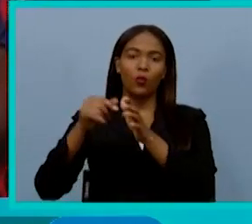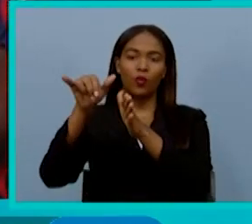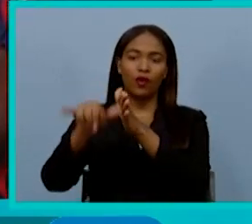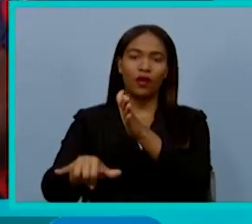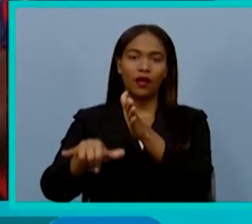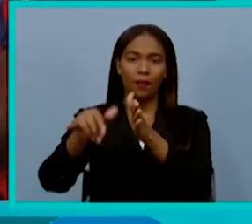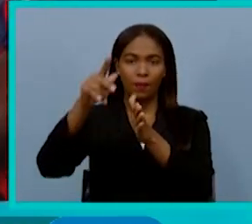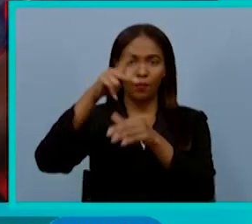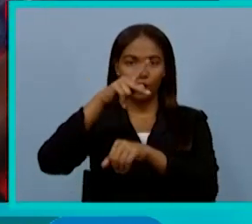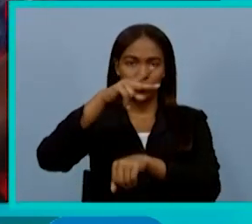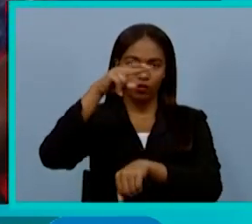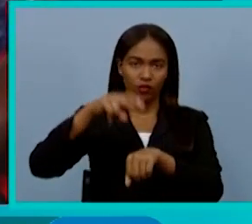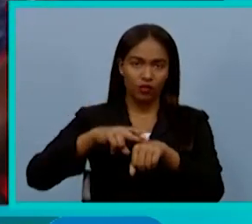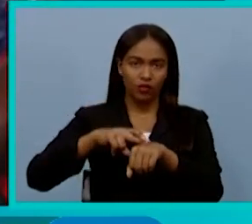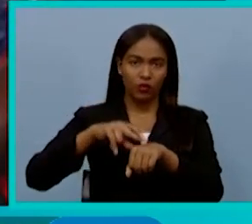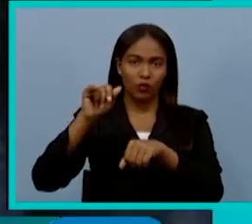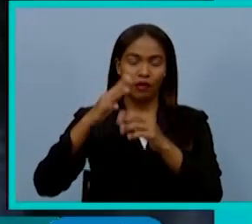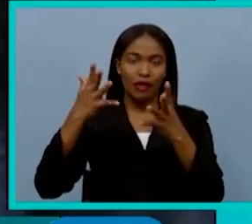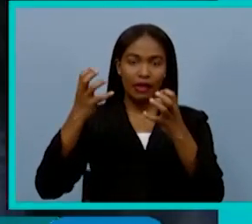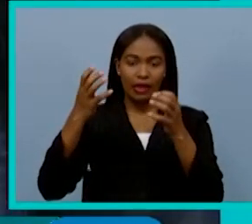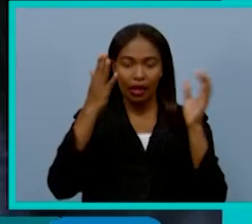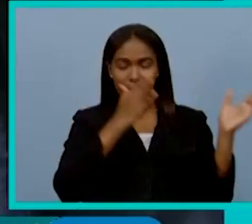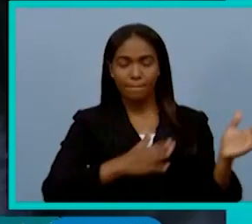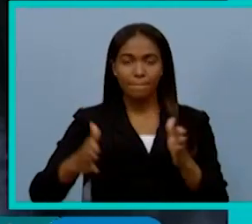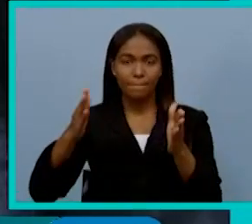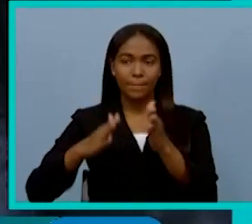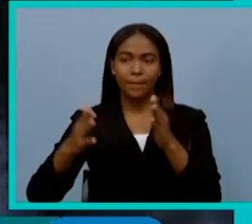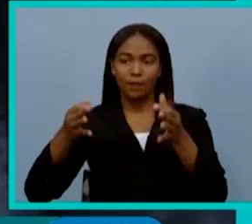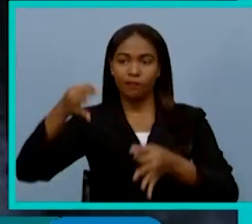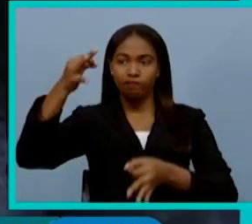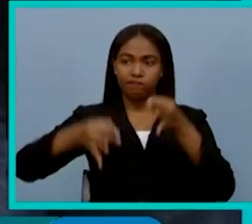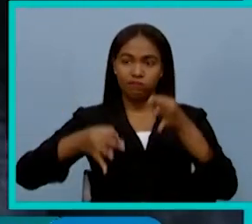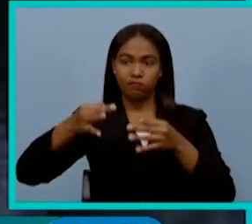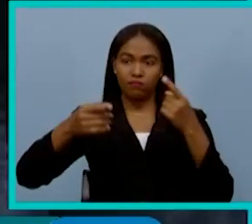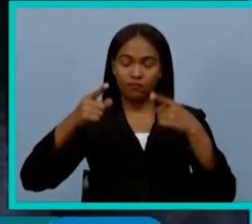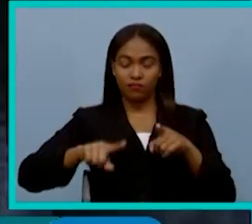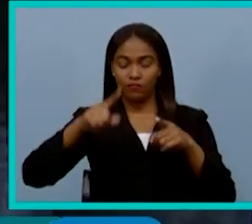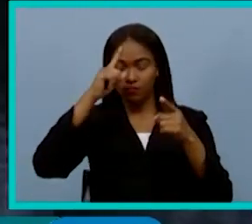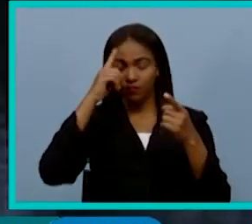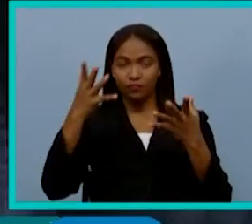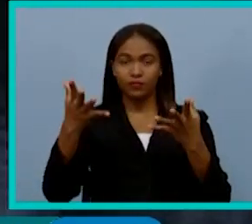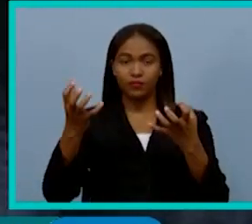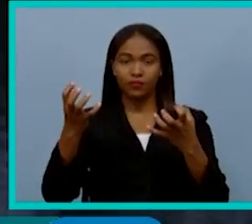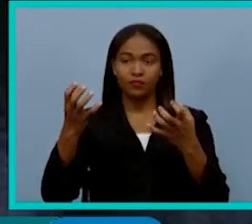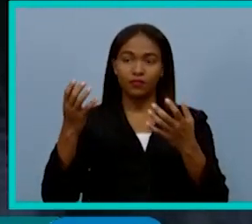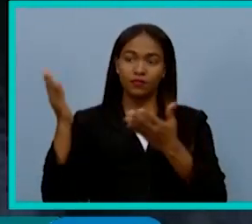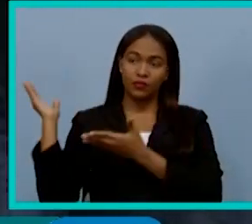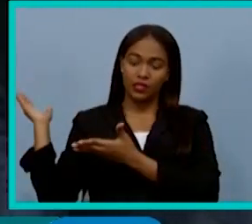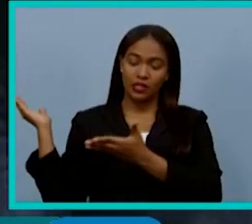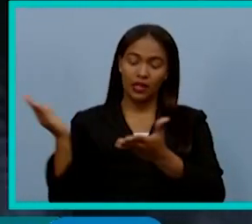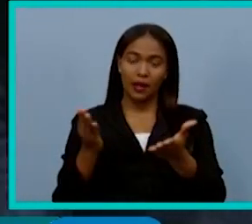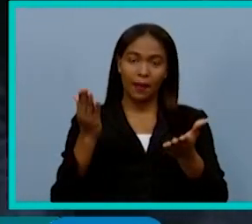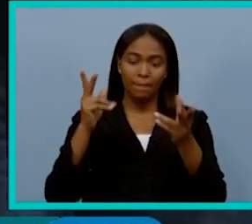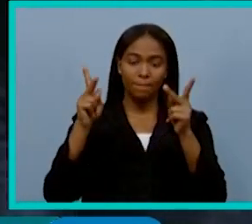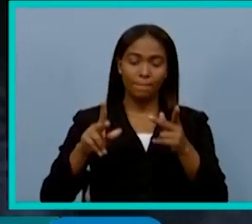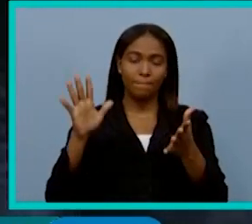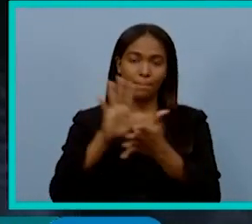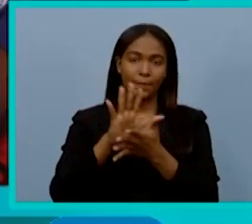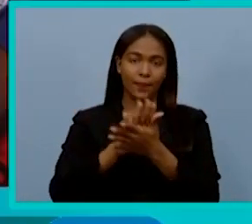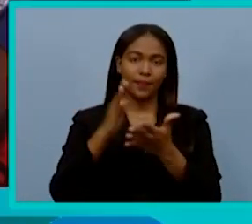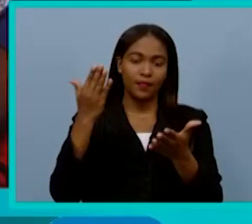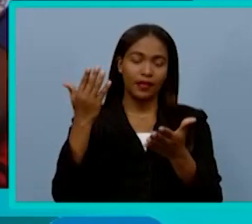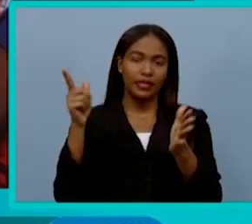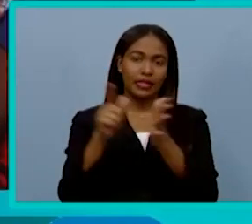Rico y allí van a enfrentar un proceso de Tribunal Federal por intentar traer a extranjeros indocumentados a